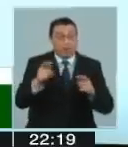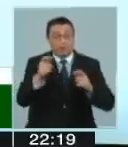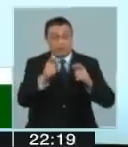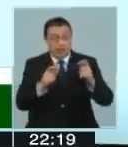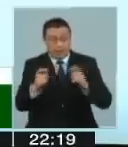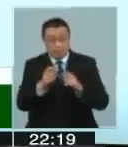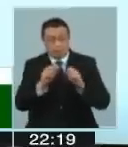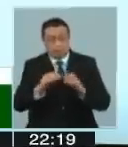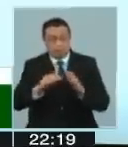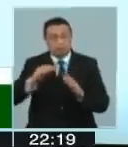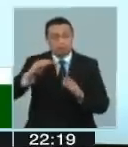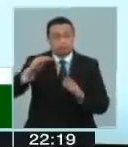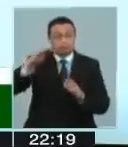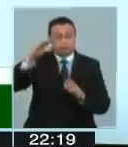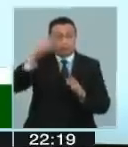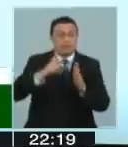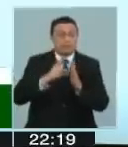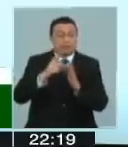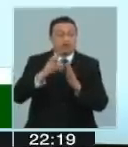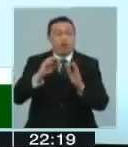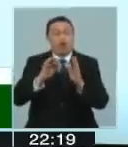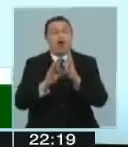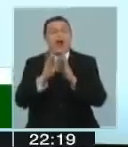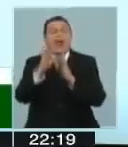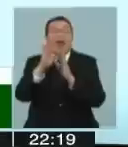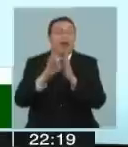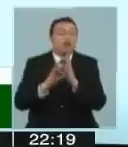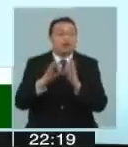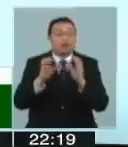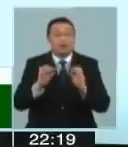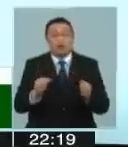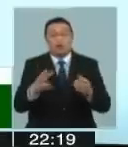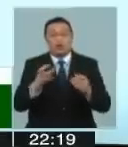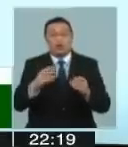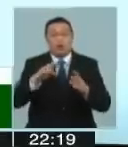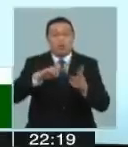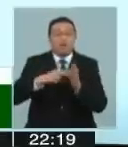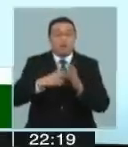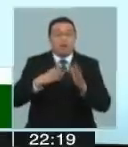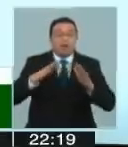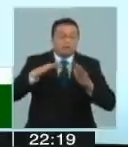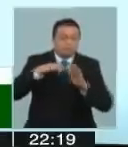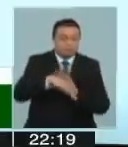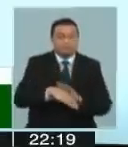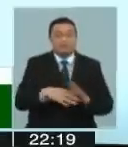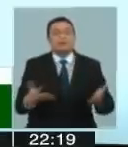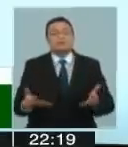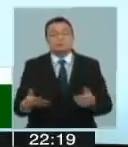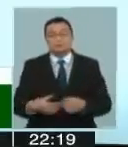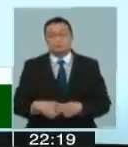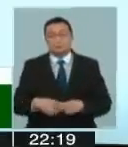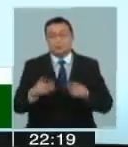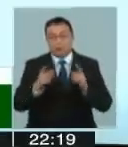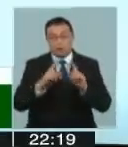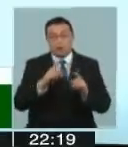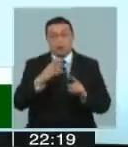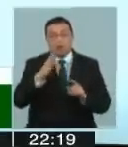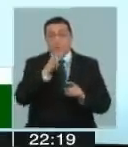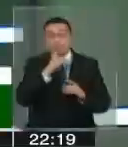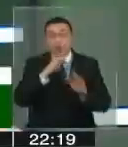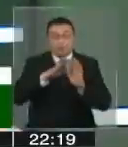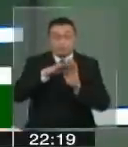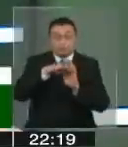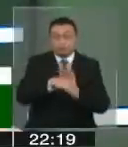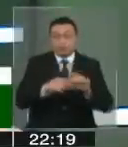adecuadas se queda en cierto grado de desarrollo o no, o tiene problemas que sean degenerativos, por ejemplo. Miren, el cuadro no es degenerativo, en